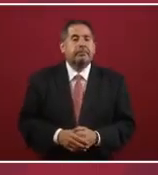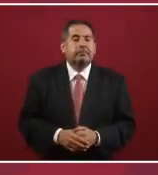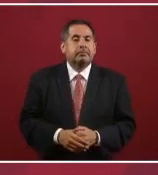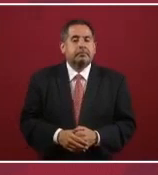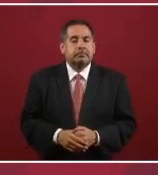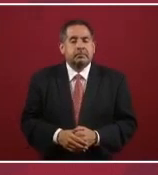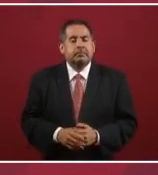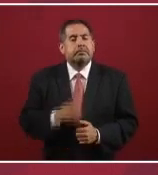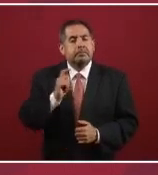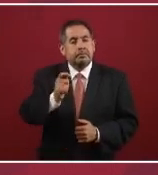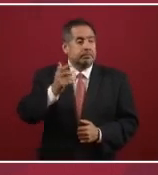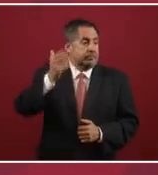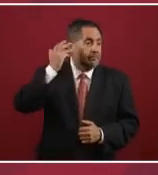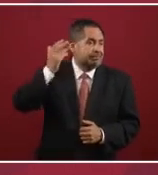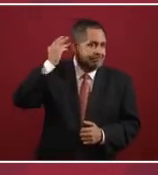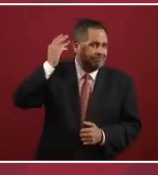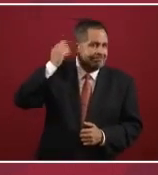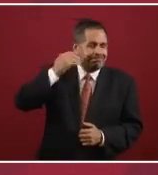una cultura